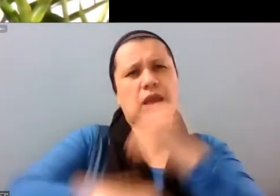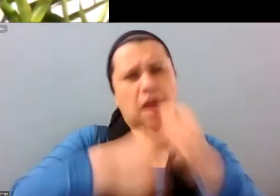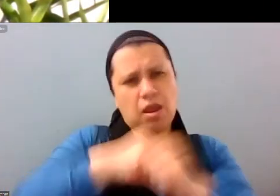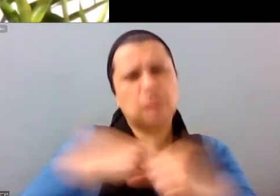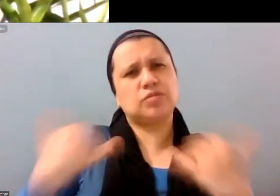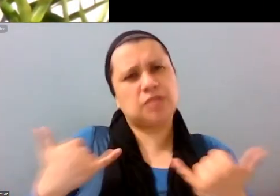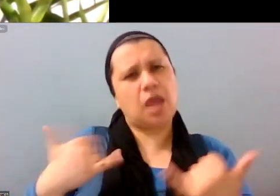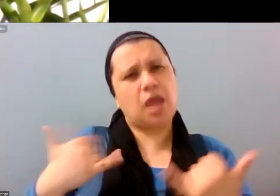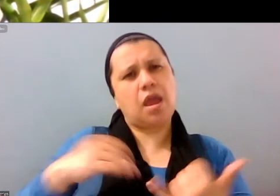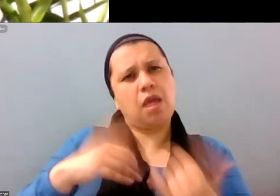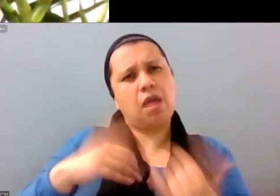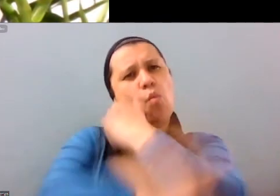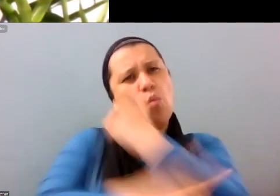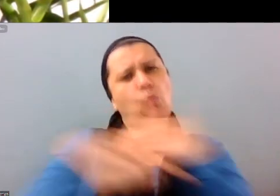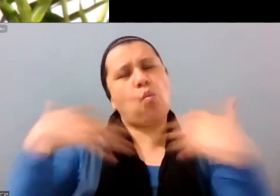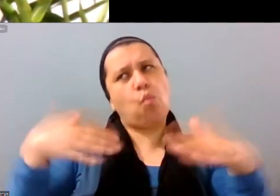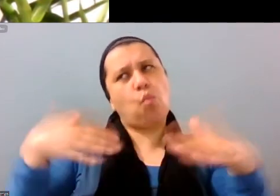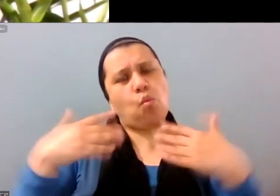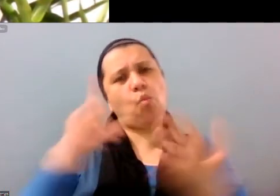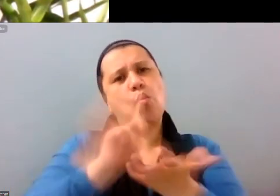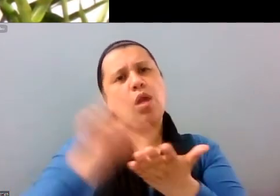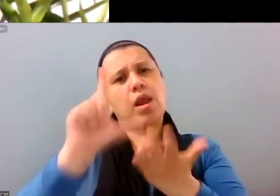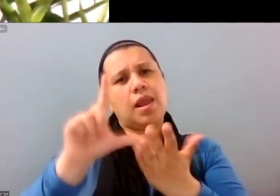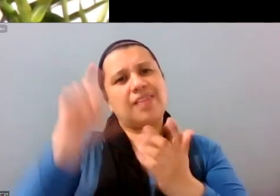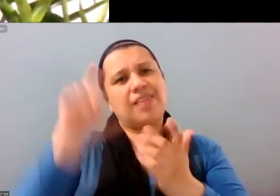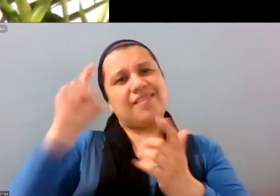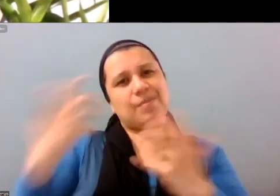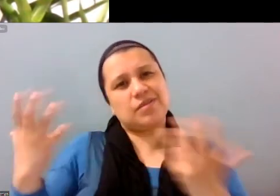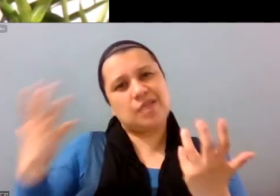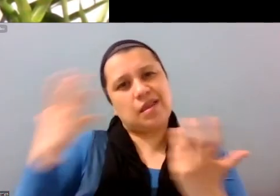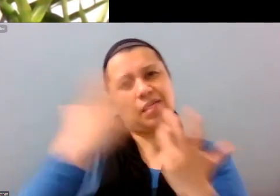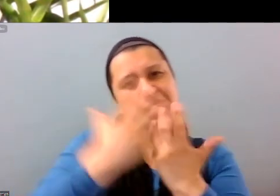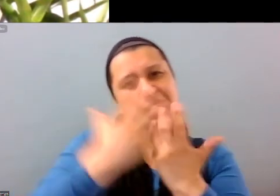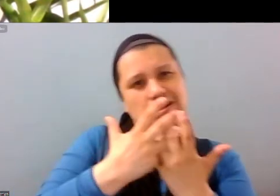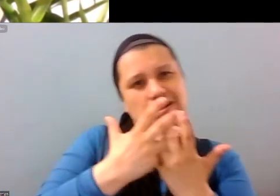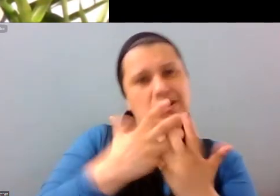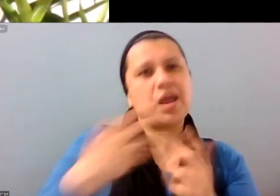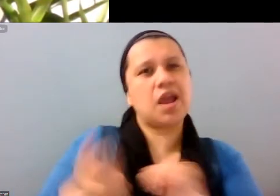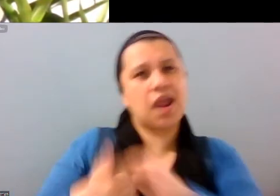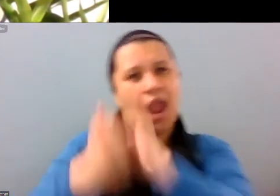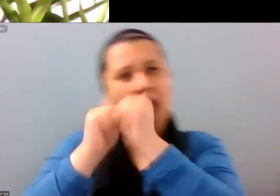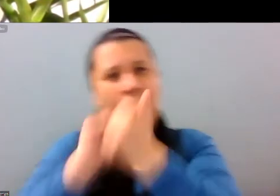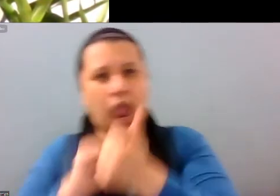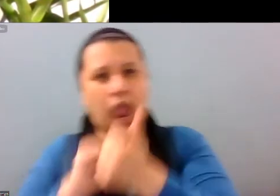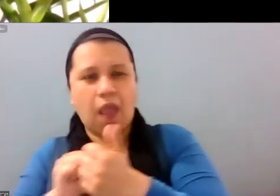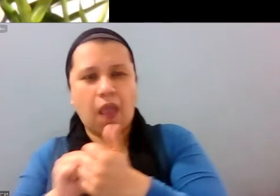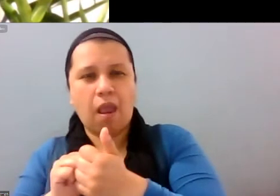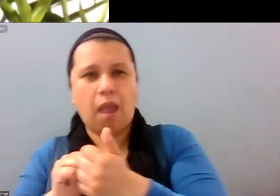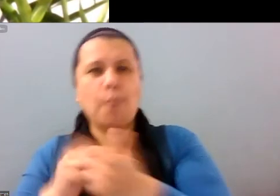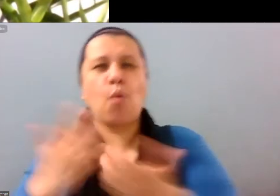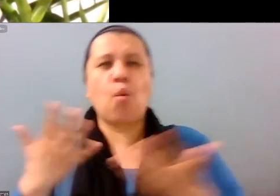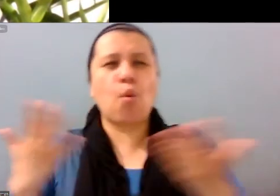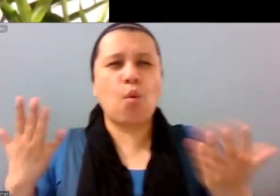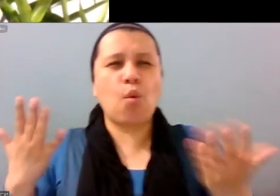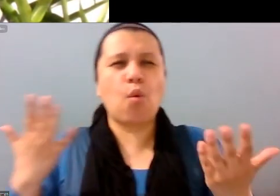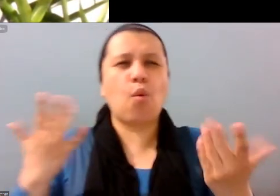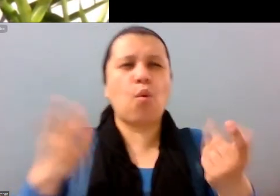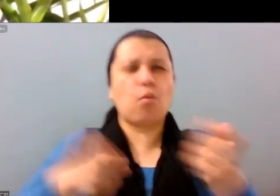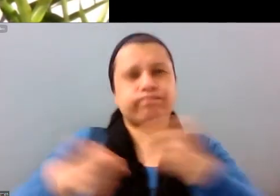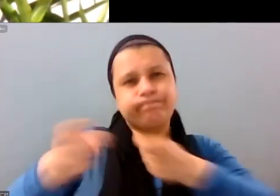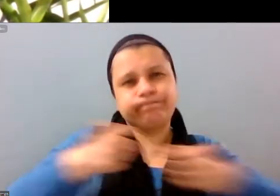como una importante lección de adaptación al cambio y de saber sobrellevar